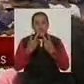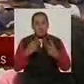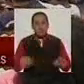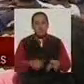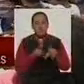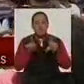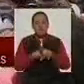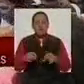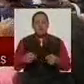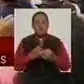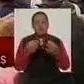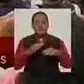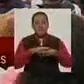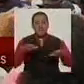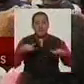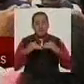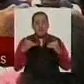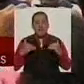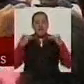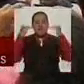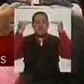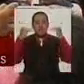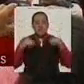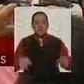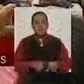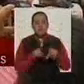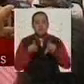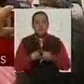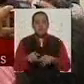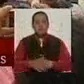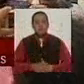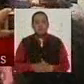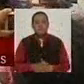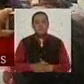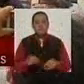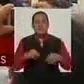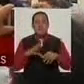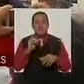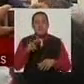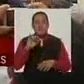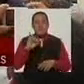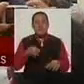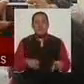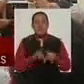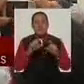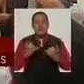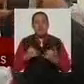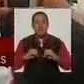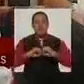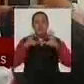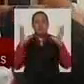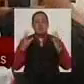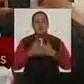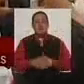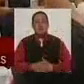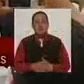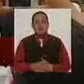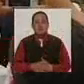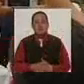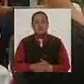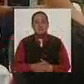a los menores de edad y a los adultos mayores que no cuentan con DNI. El día de hoy se les está